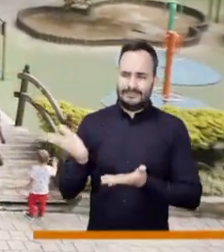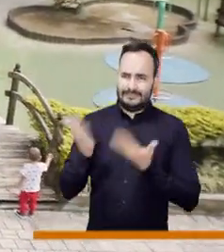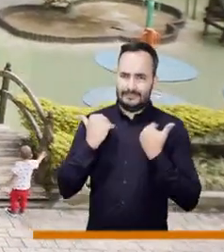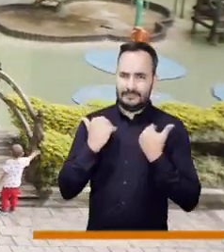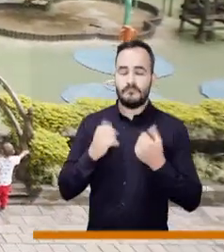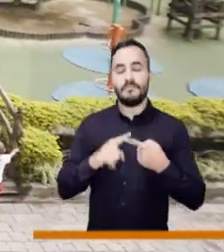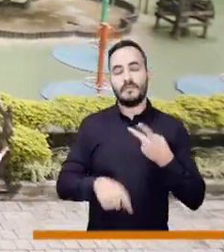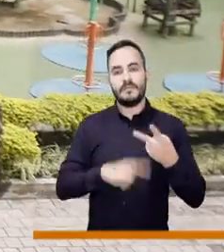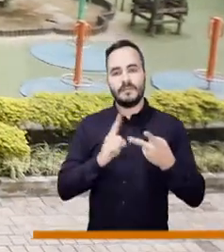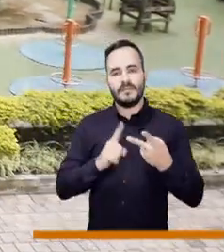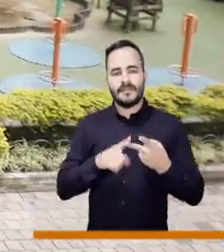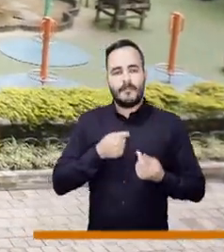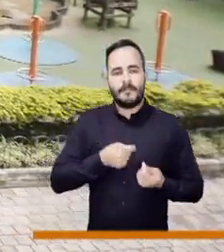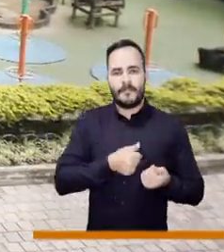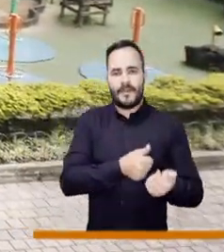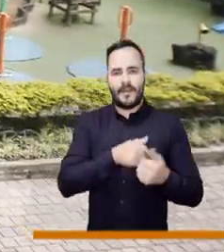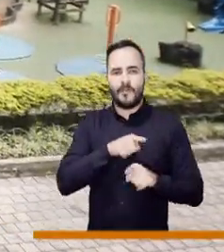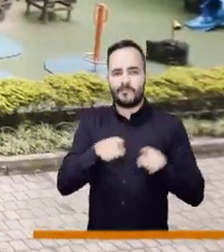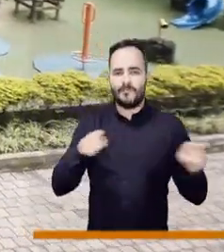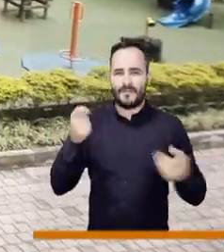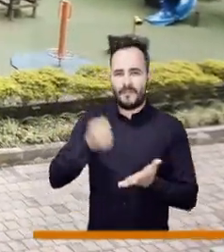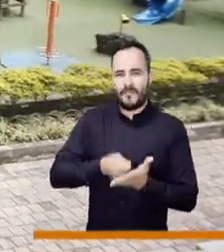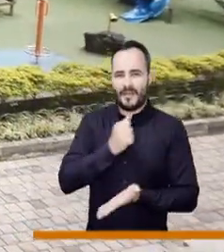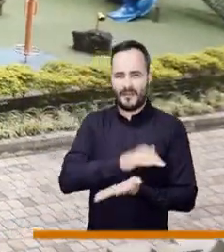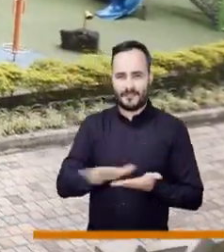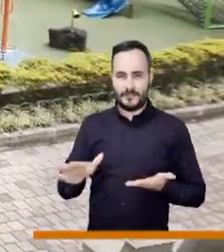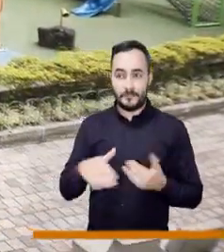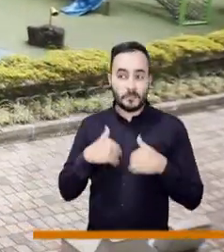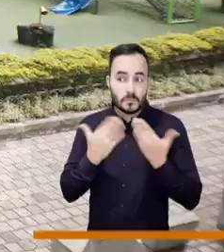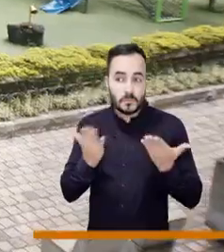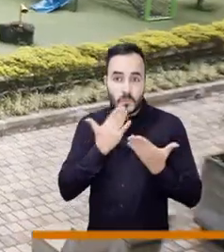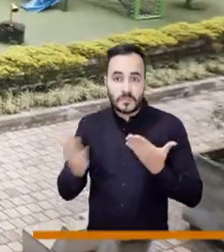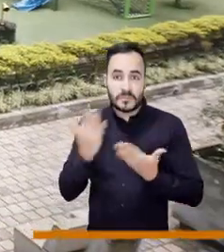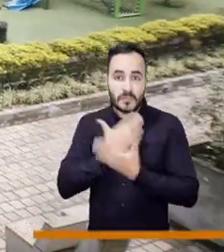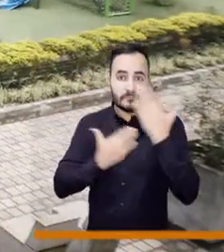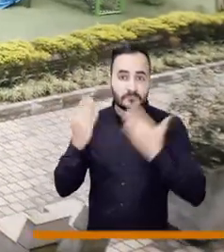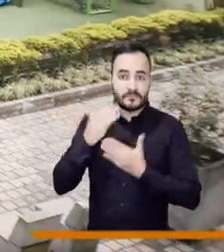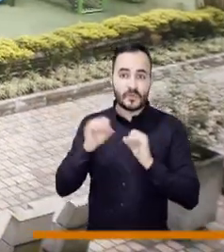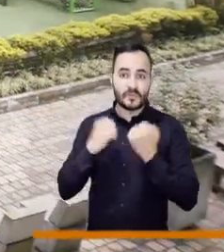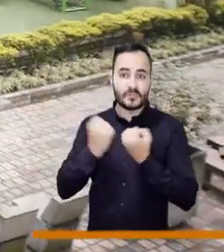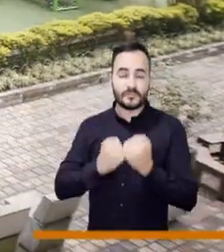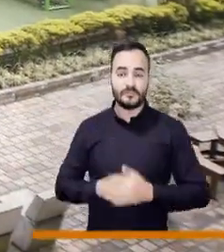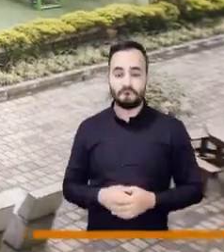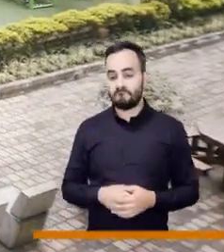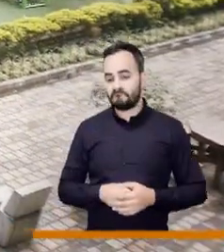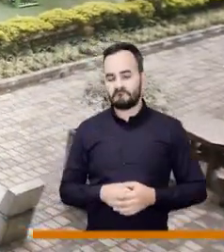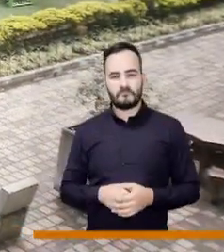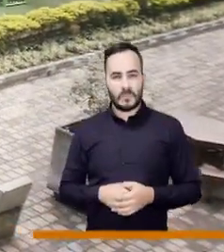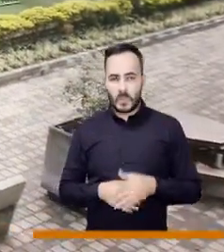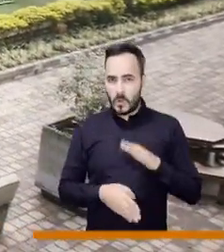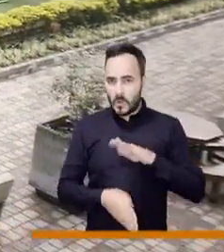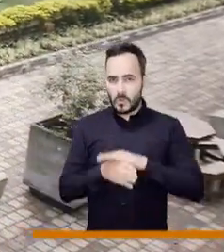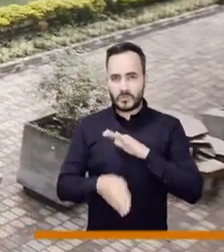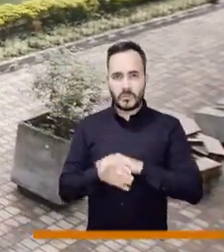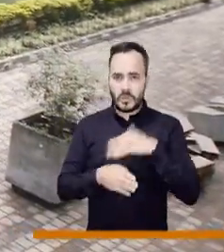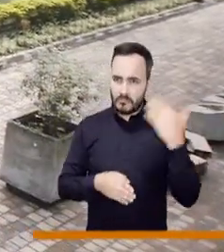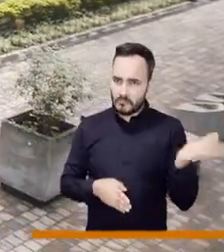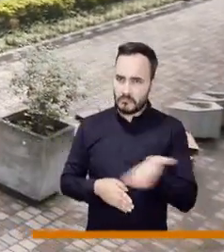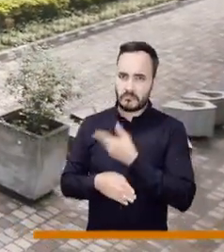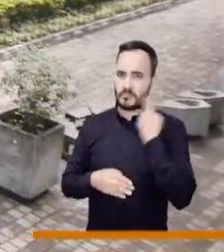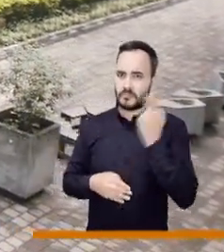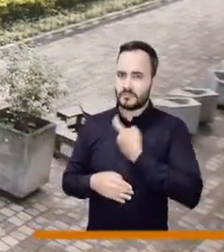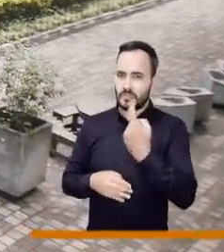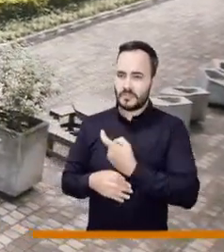pero también para subsidiar la matrícula cero. ¿En qué va eso en el Consejo, doctor Carlos Mari? Que sigan buscando, y estoy seguro que van a encontrar